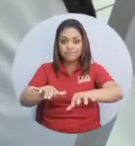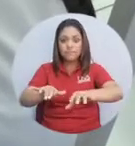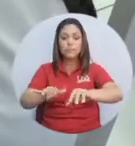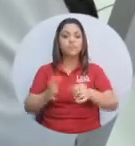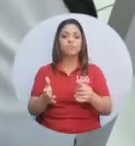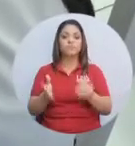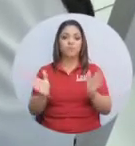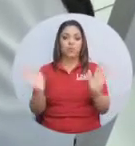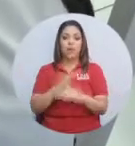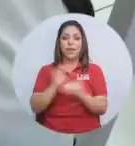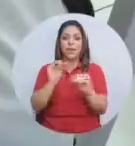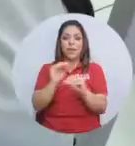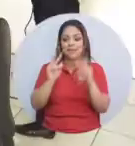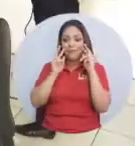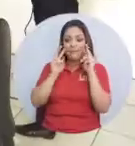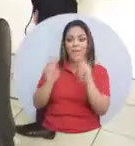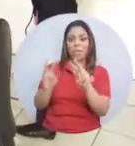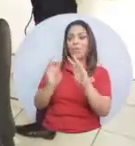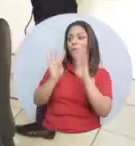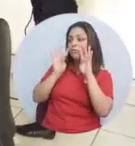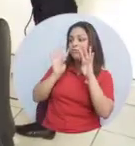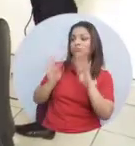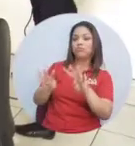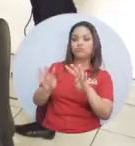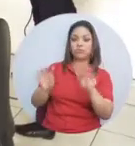no tiene que estar la persona,